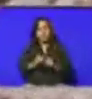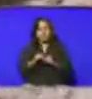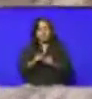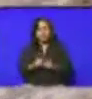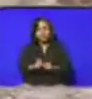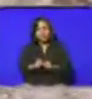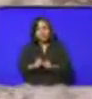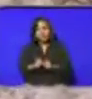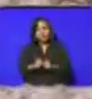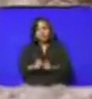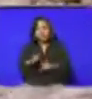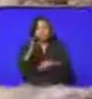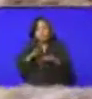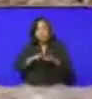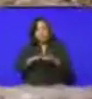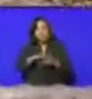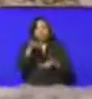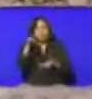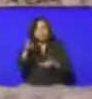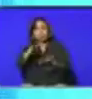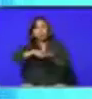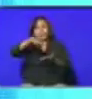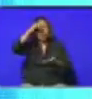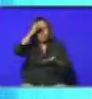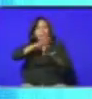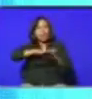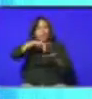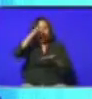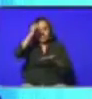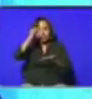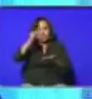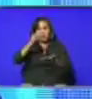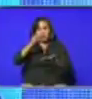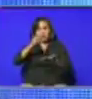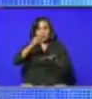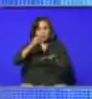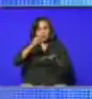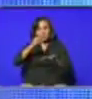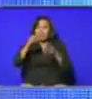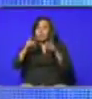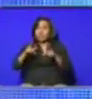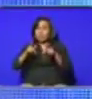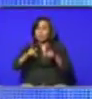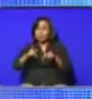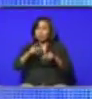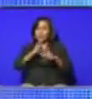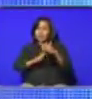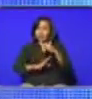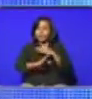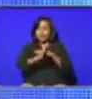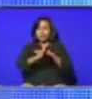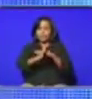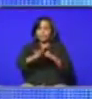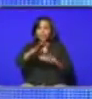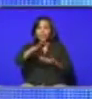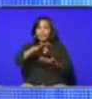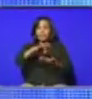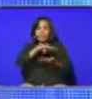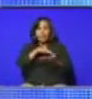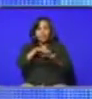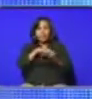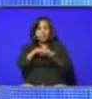el postulante, la persona que entre al ICSE, va a tener una serie de